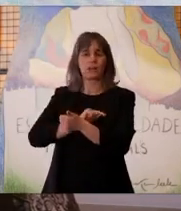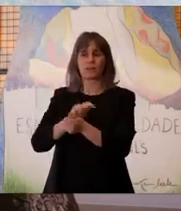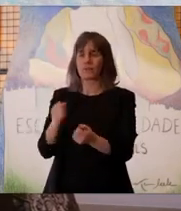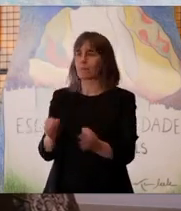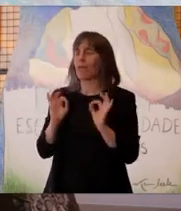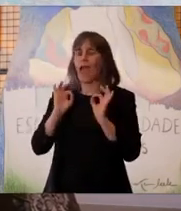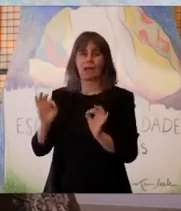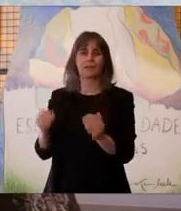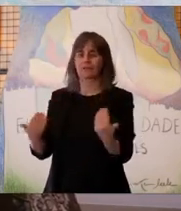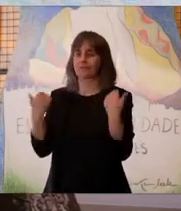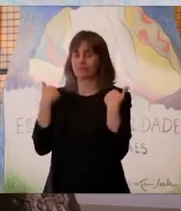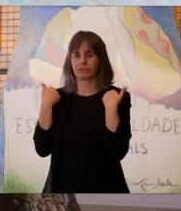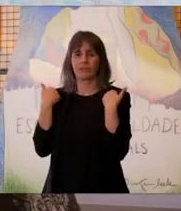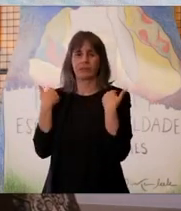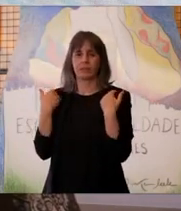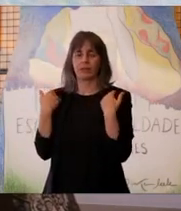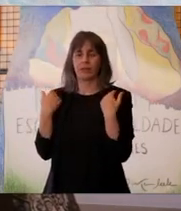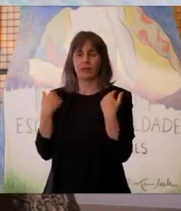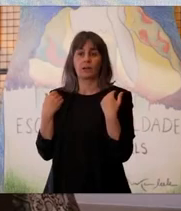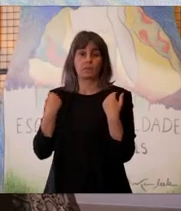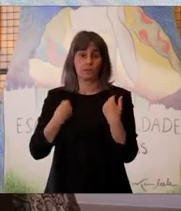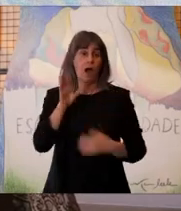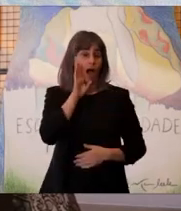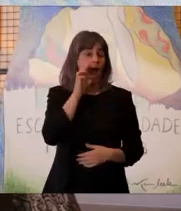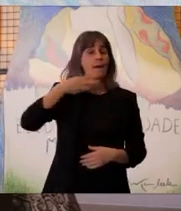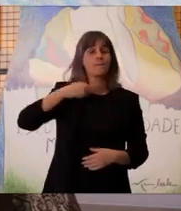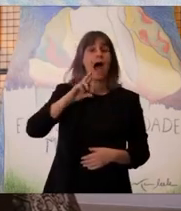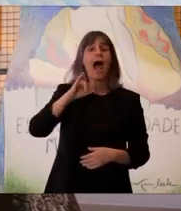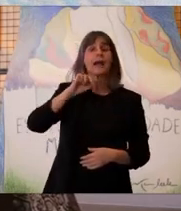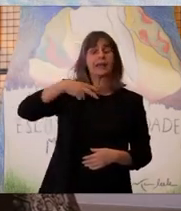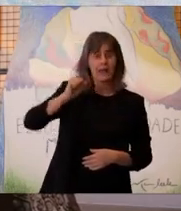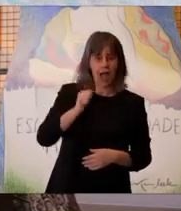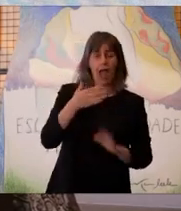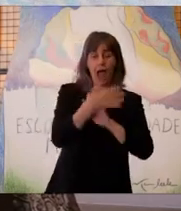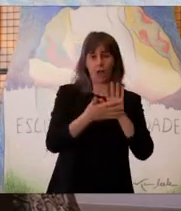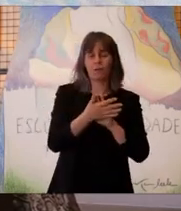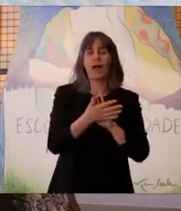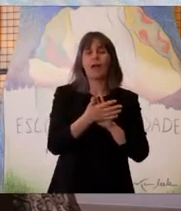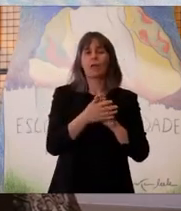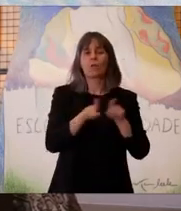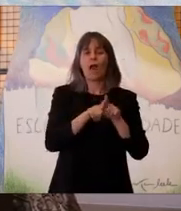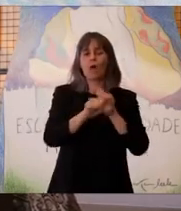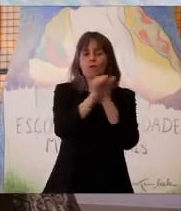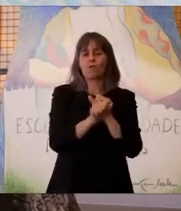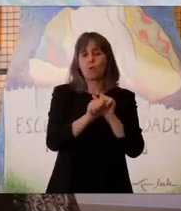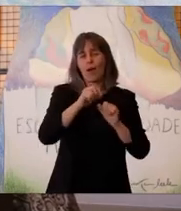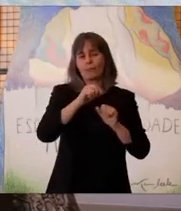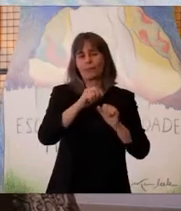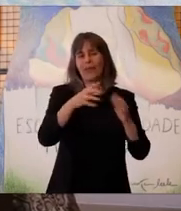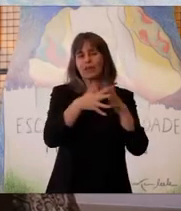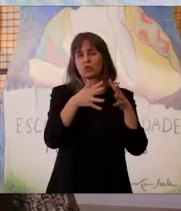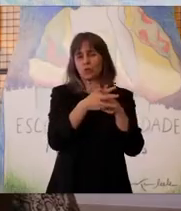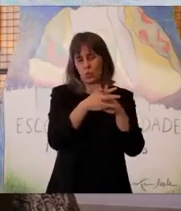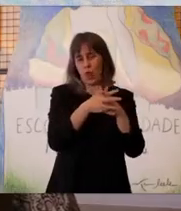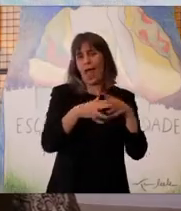y tiene que ver mucho con lo que comentaba Marina de cómo se construye Marina y otras no compañeras de cómo están construidos los espacios de poder podemos ser